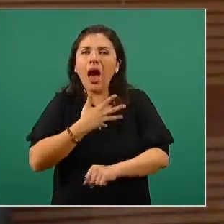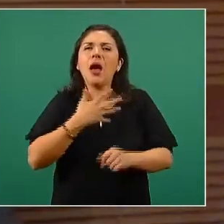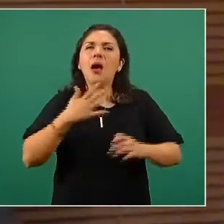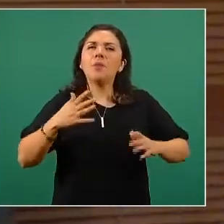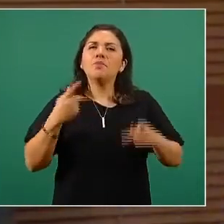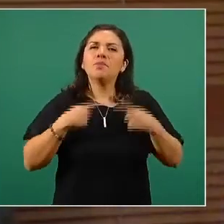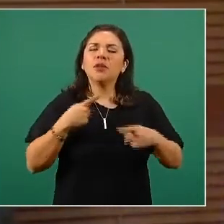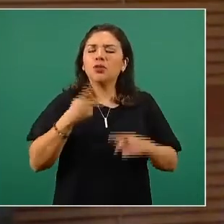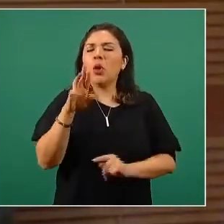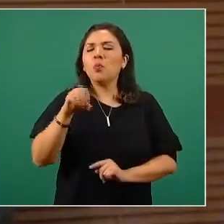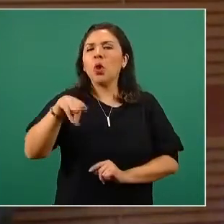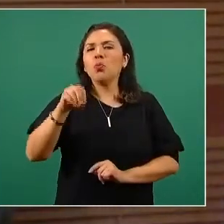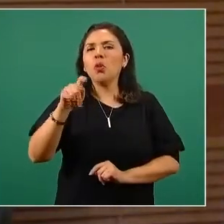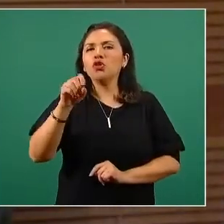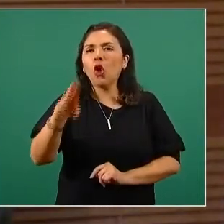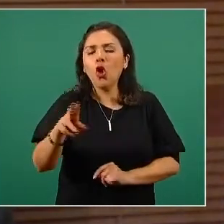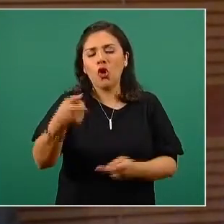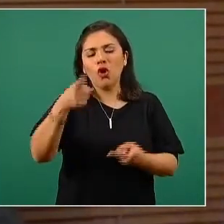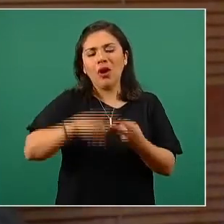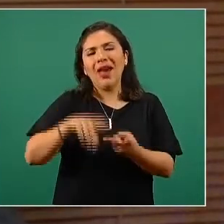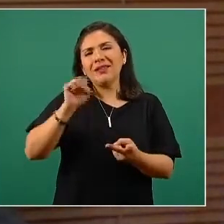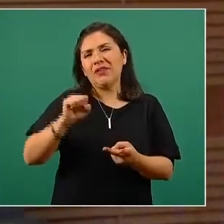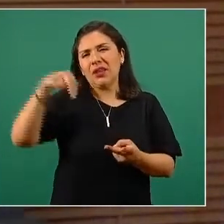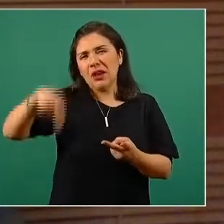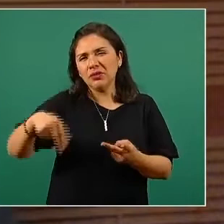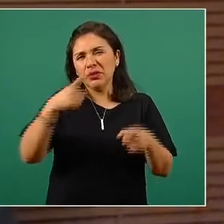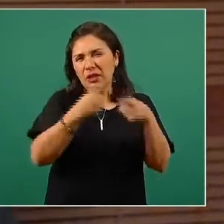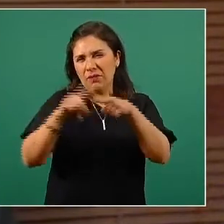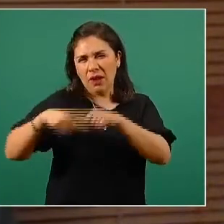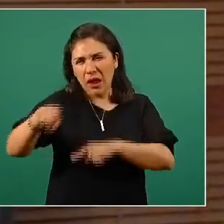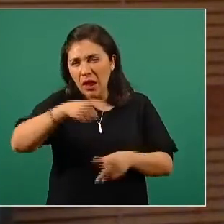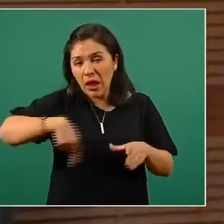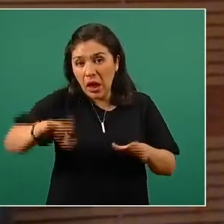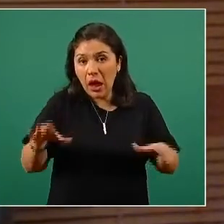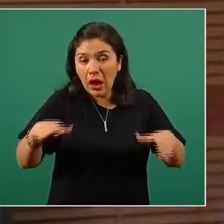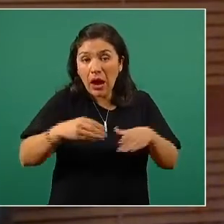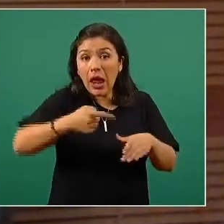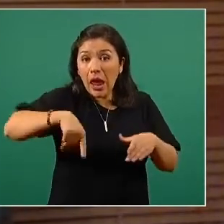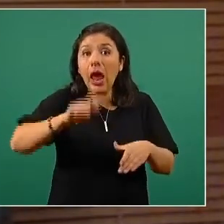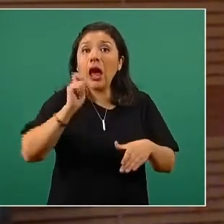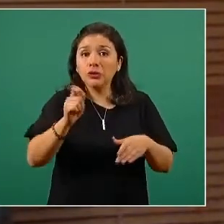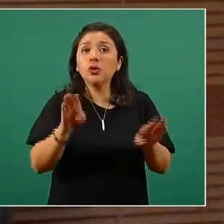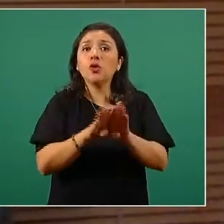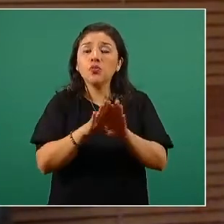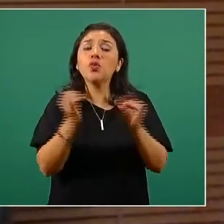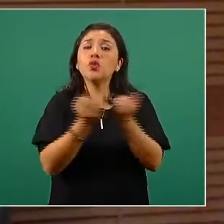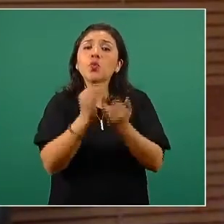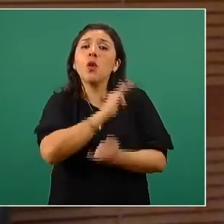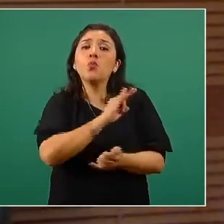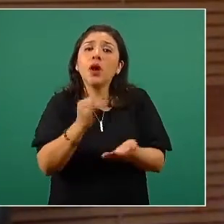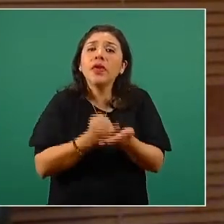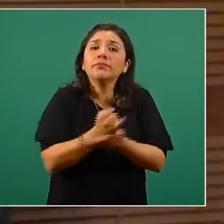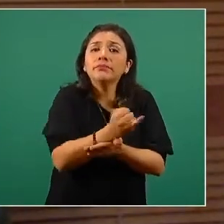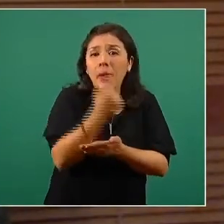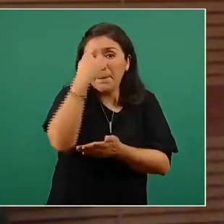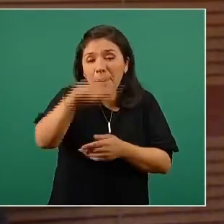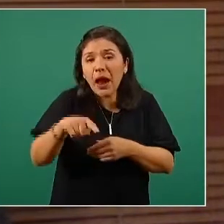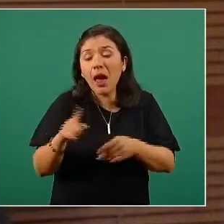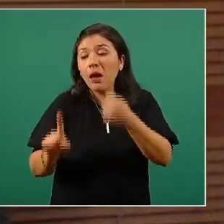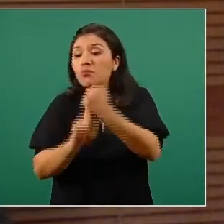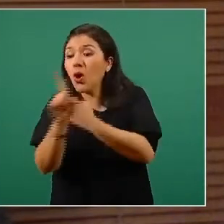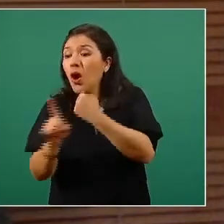diferentes programas, servidores de la nación, entre ellos es una forma de tomar también las decisiones para resolver los